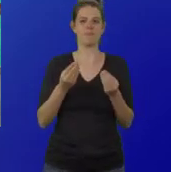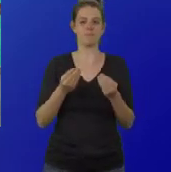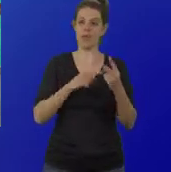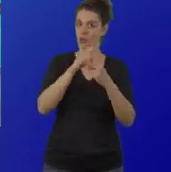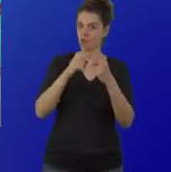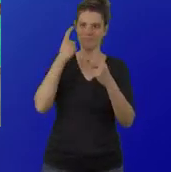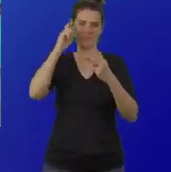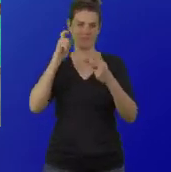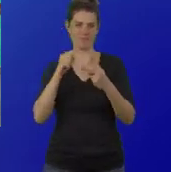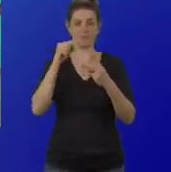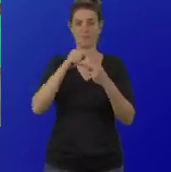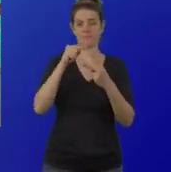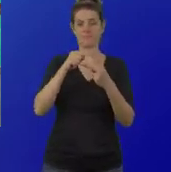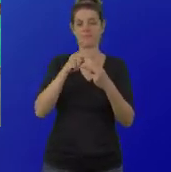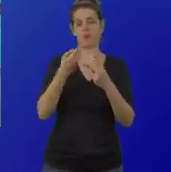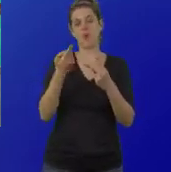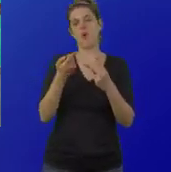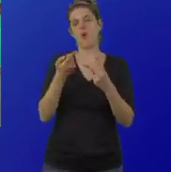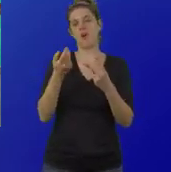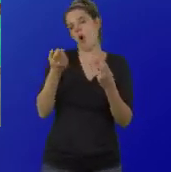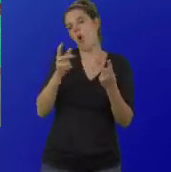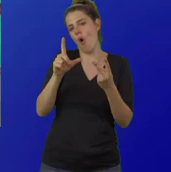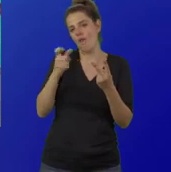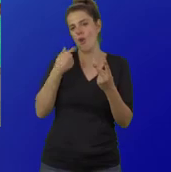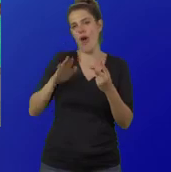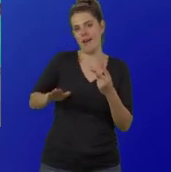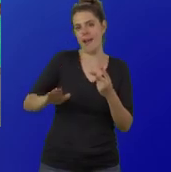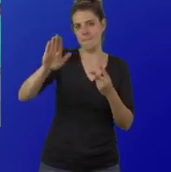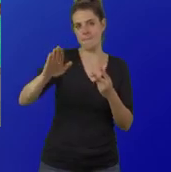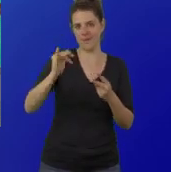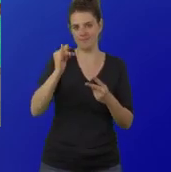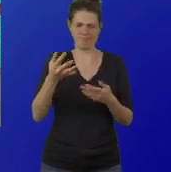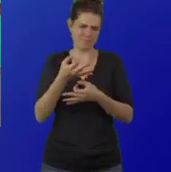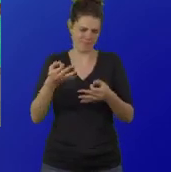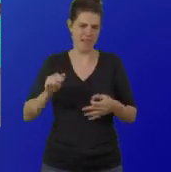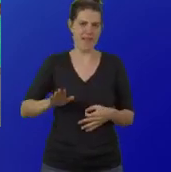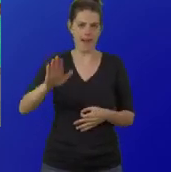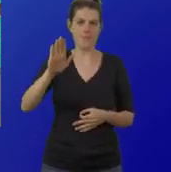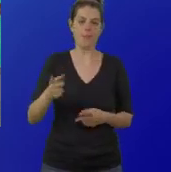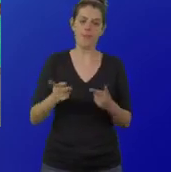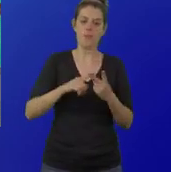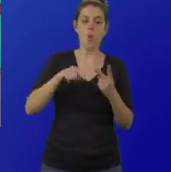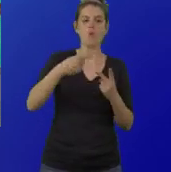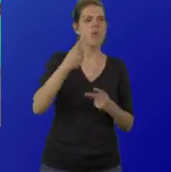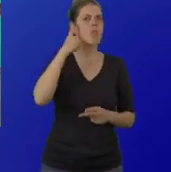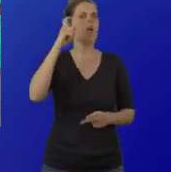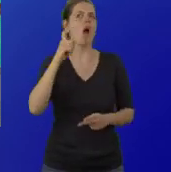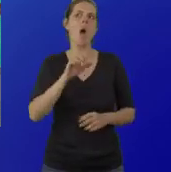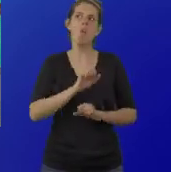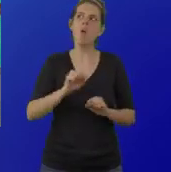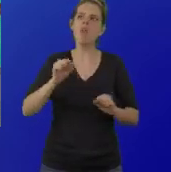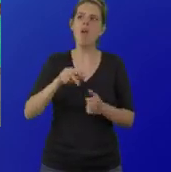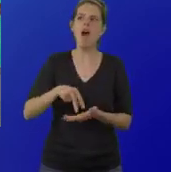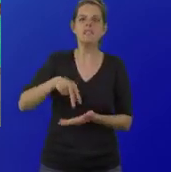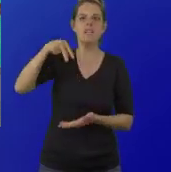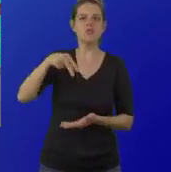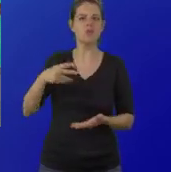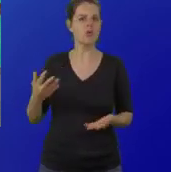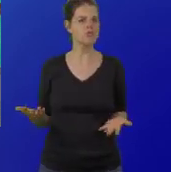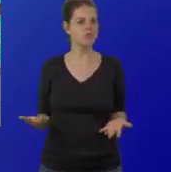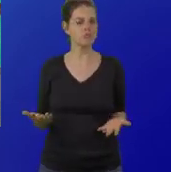ideas enormes. La clásica rampa. Perfecto. Y uno dijo por allí, pero ¿y hacer un